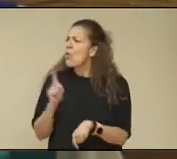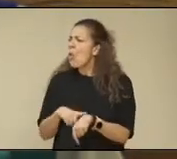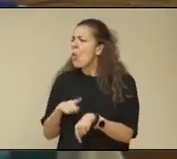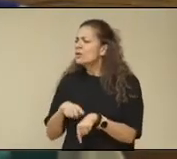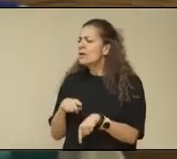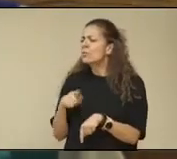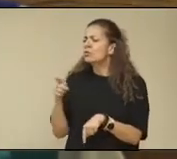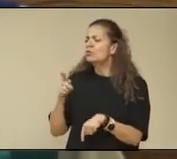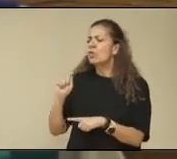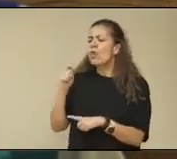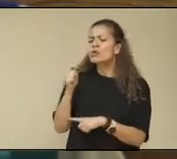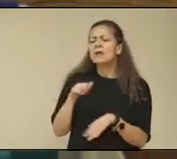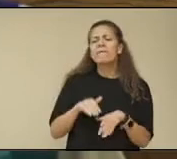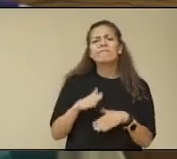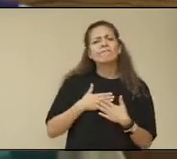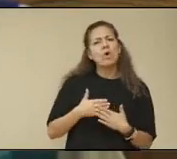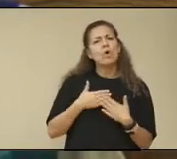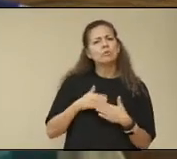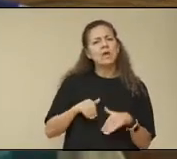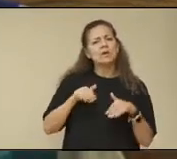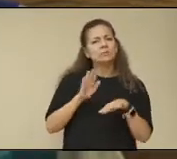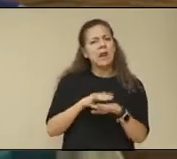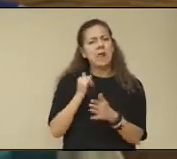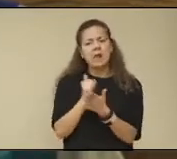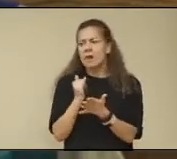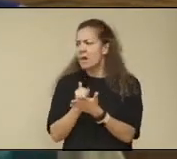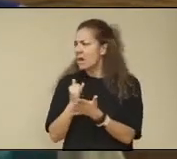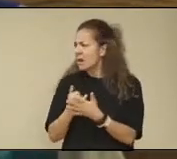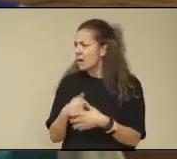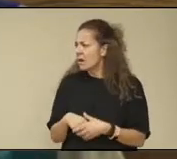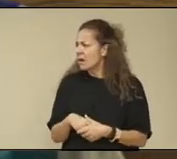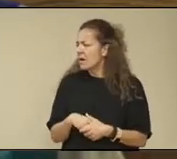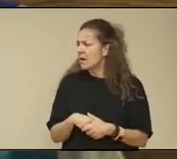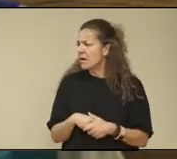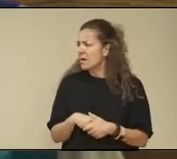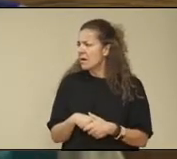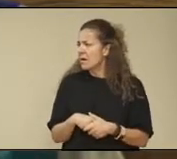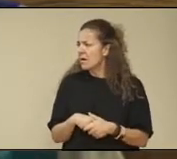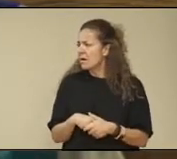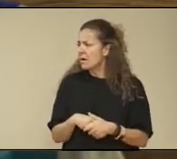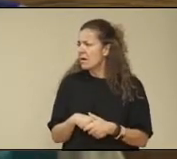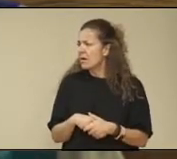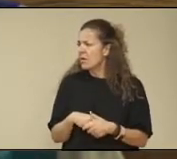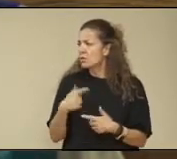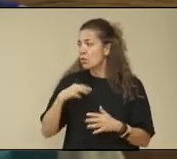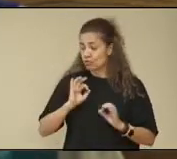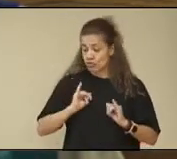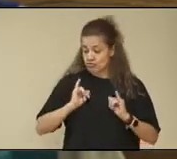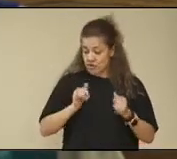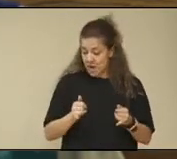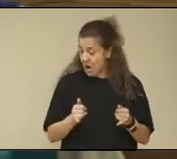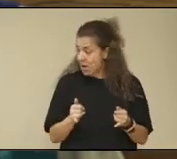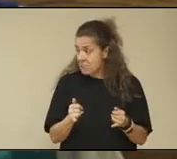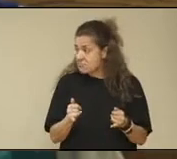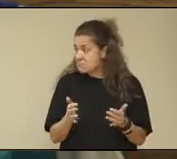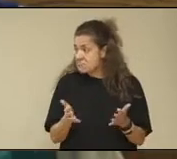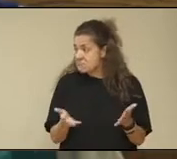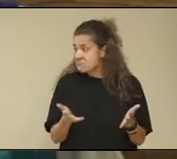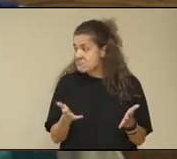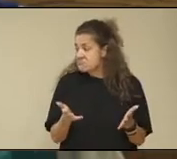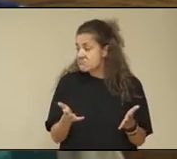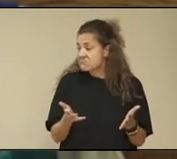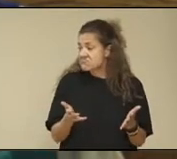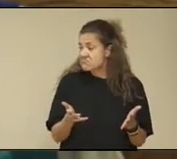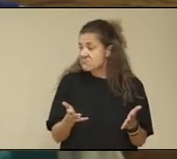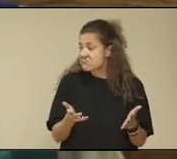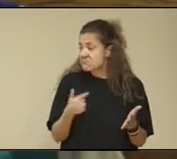conseguir los voluntarios para las fases clínicas? Esos son los investigadores principales de cada sitio, pero